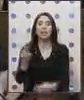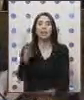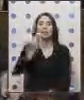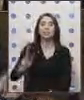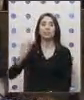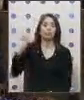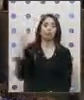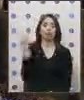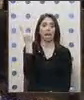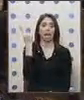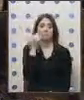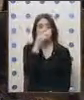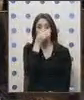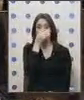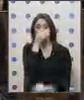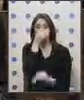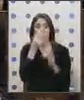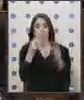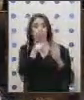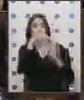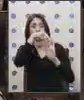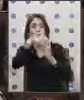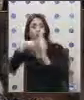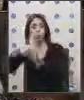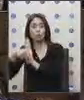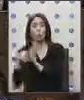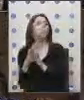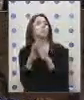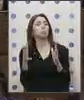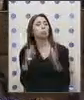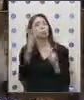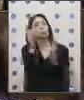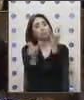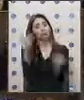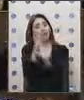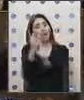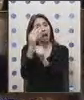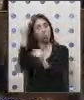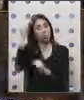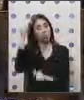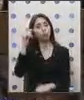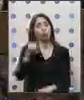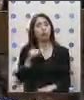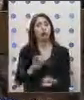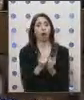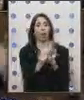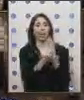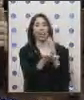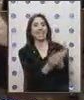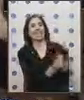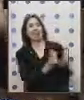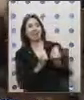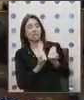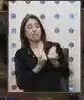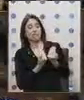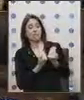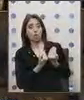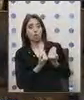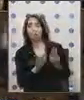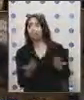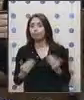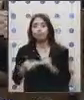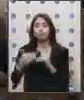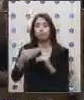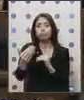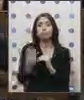nacional, muchas de estas normas, muchos de estos adultos mayores que hoy día van a tener una ley que los favorece, no van a tener